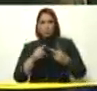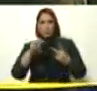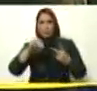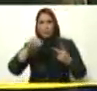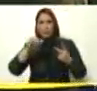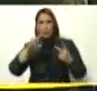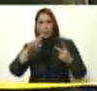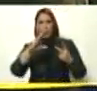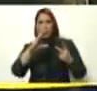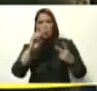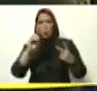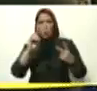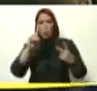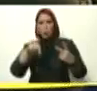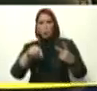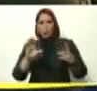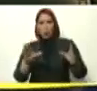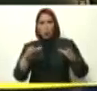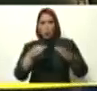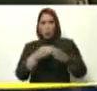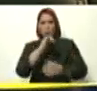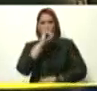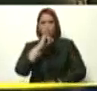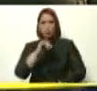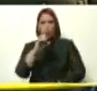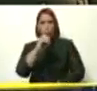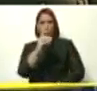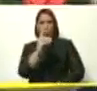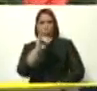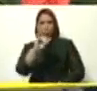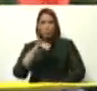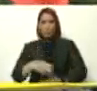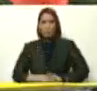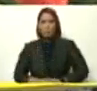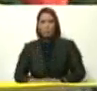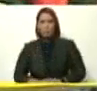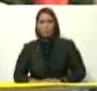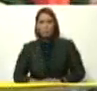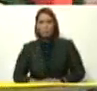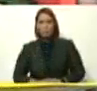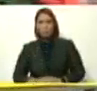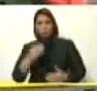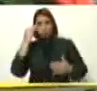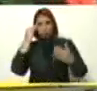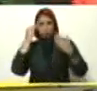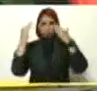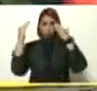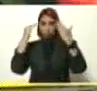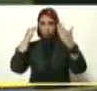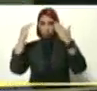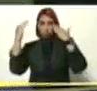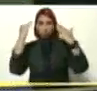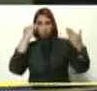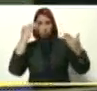Reyes, comandante de la SODI, y todos los oficiales presentes. Mi saludo cariñoso.